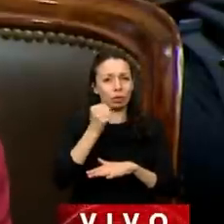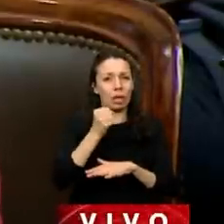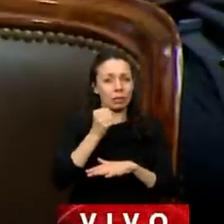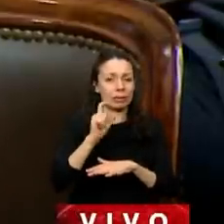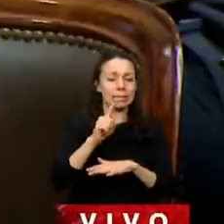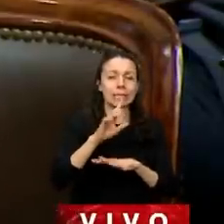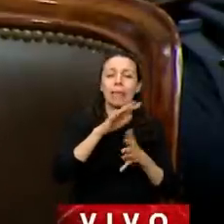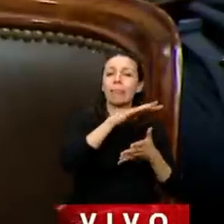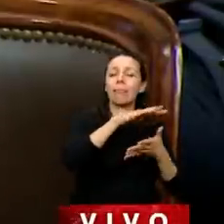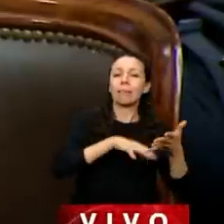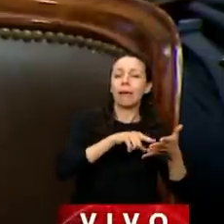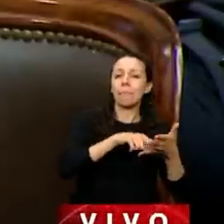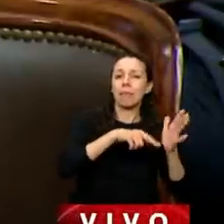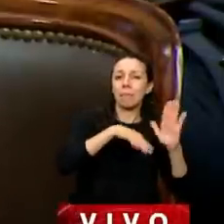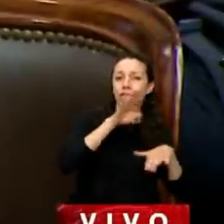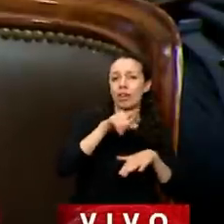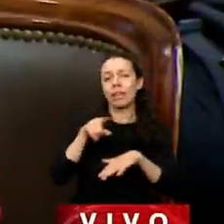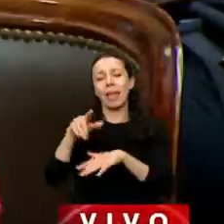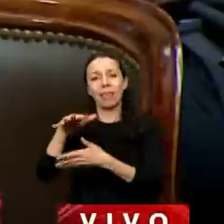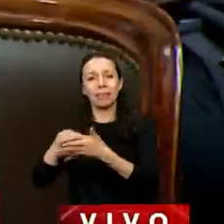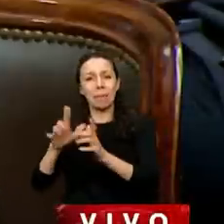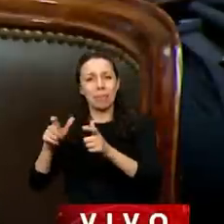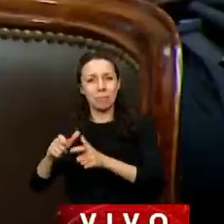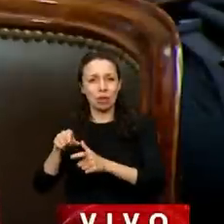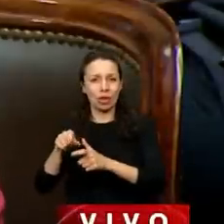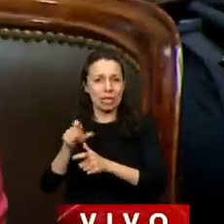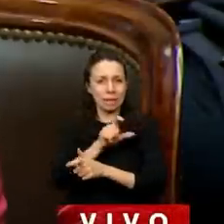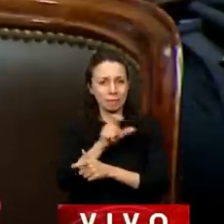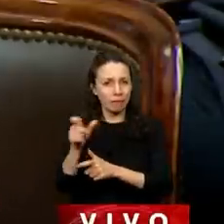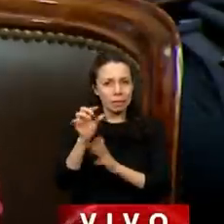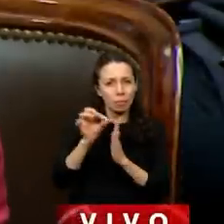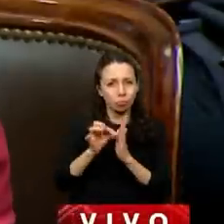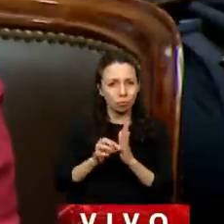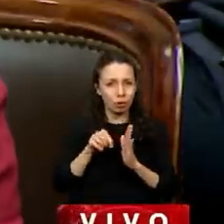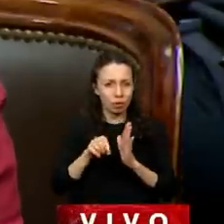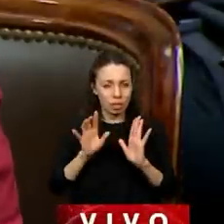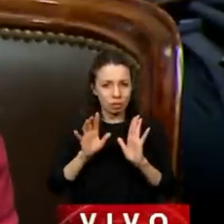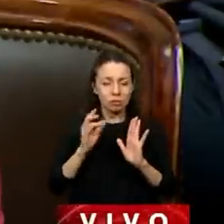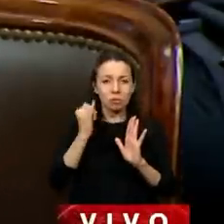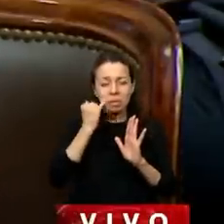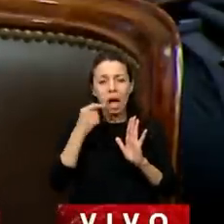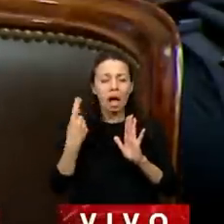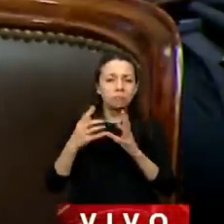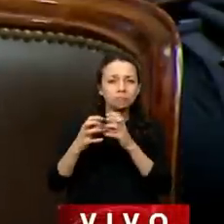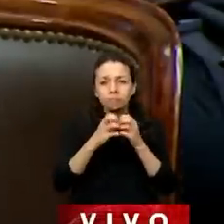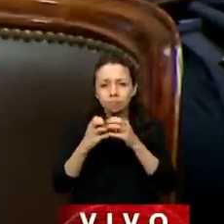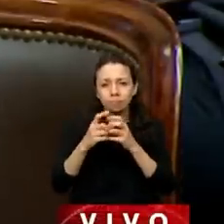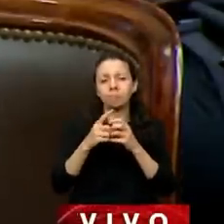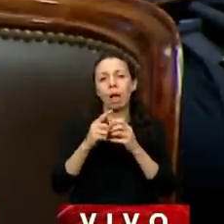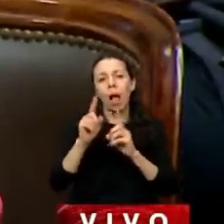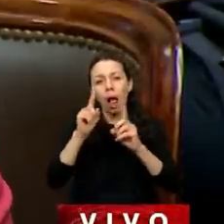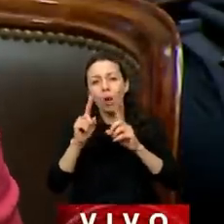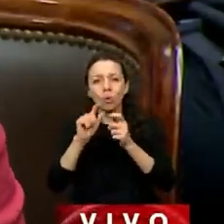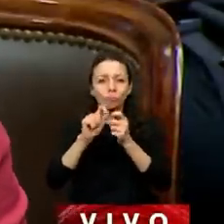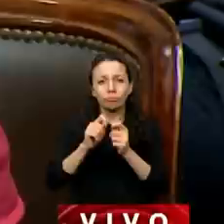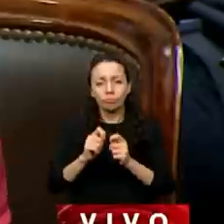dictamen de mayoría del dictamen de minoría. Entiendo que hemos avanzado en acordar algunos cambios que seguramente entre la